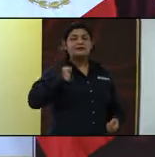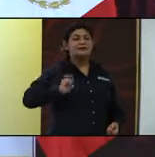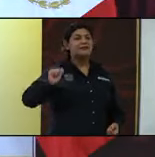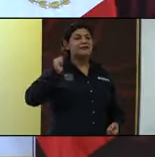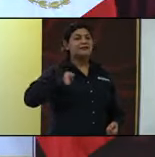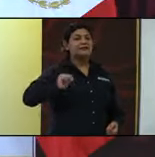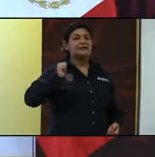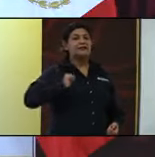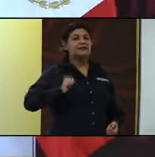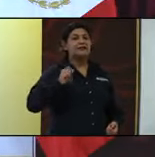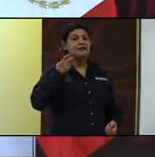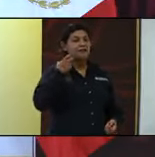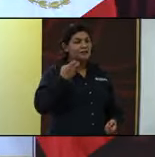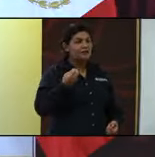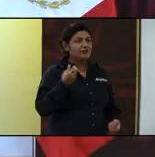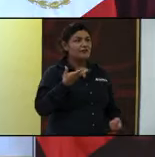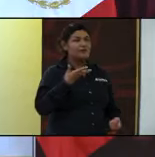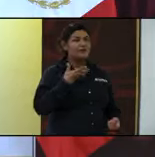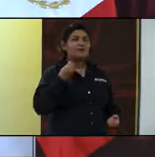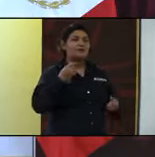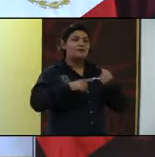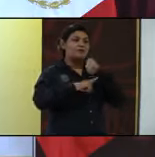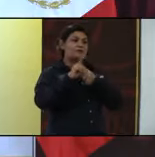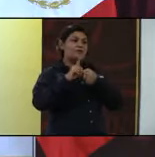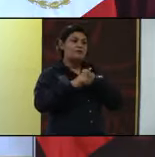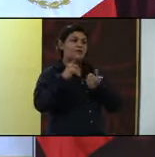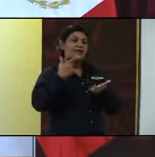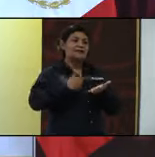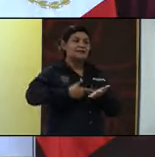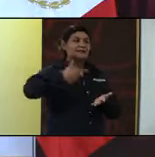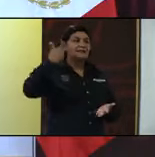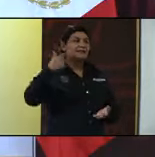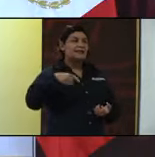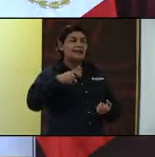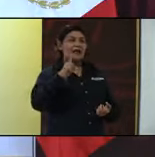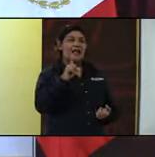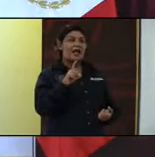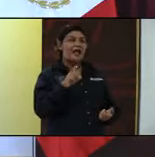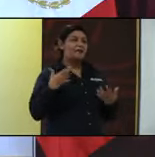y eso nos está provocando problemas graves en el abastecimiento de agua.